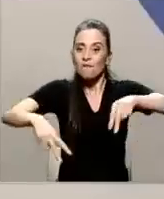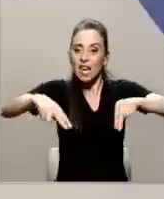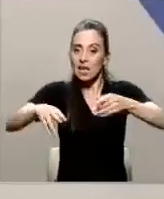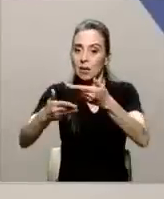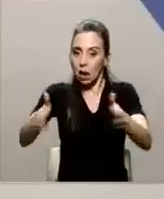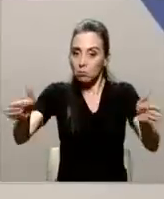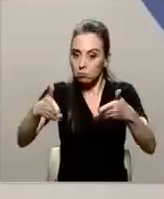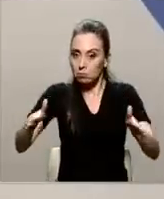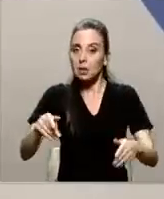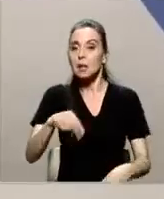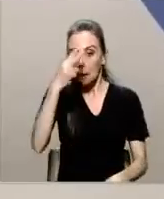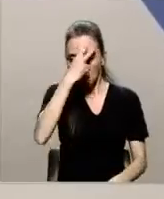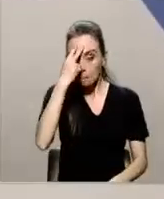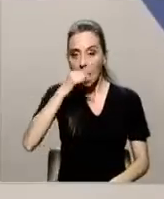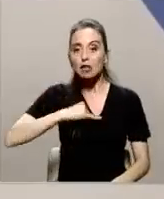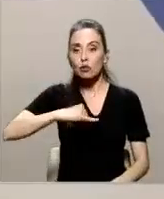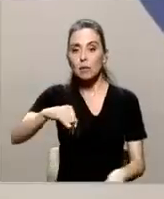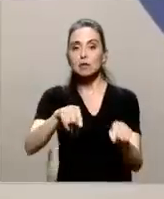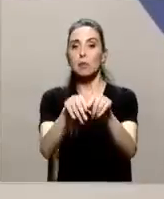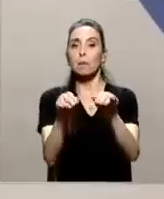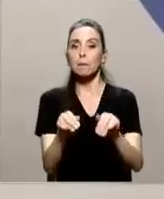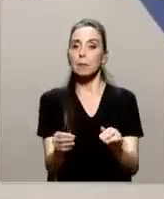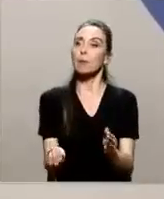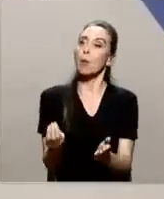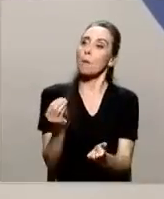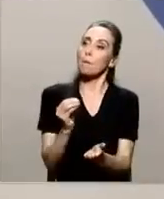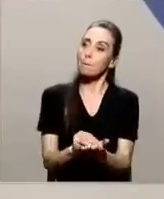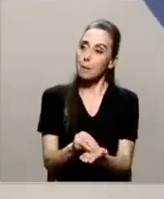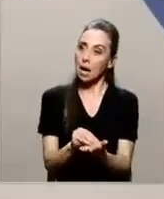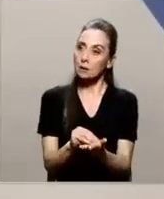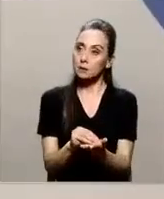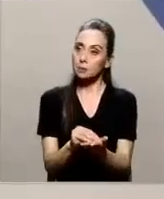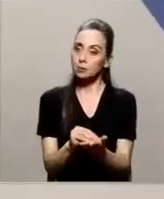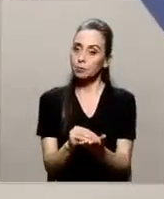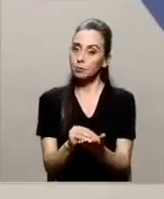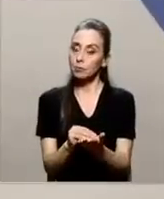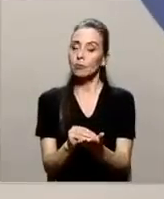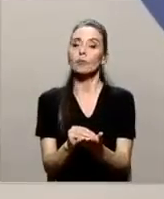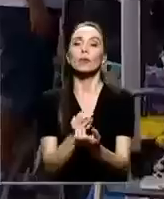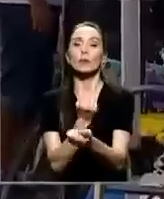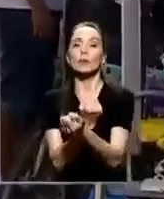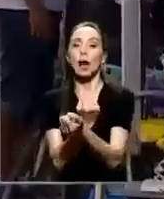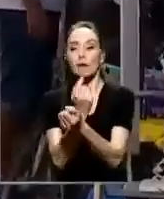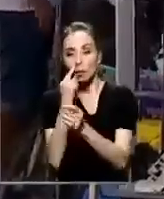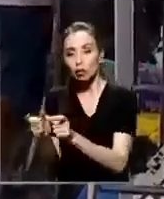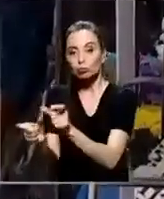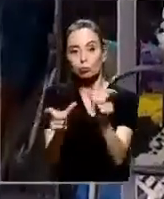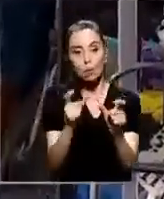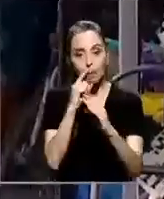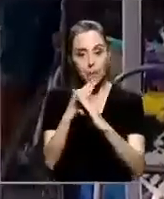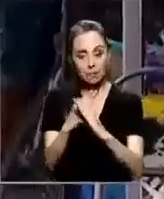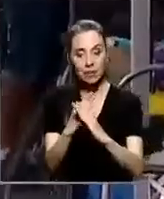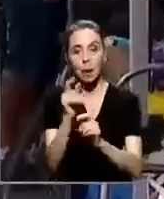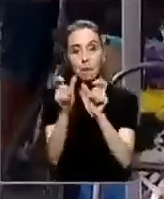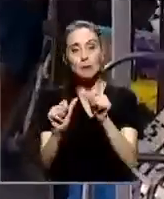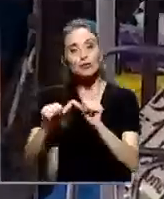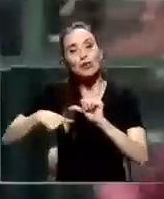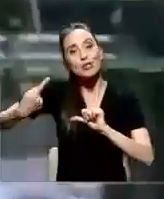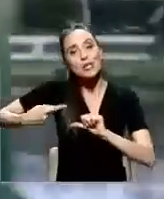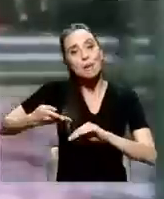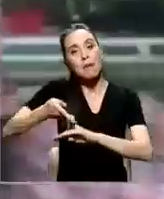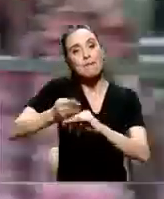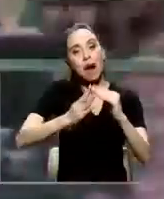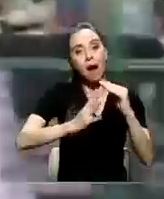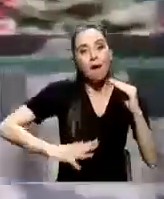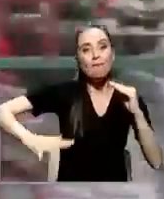continuaremos haciendo los mismos operativos e intensificando también a través de patrullajes preventivos. Sin embargo, quienes acuden periódicamente a este